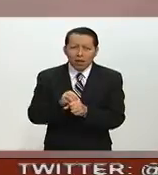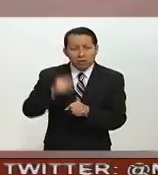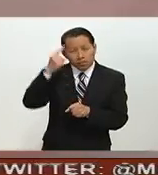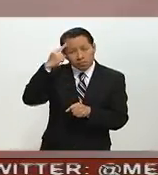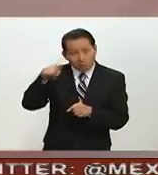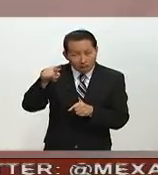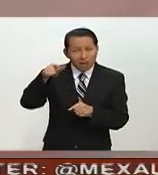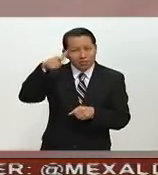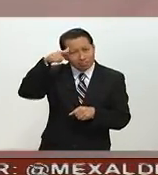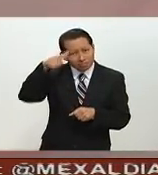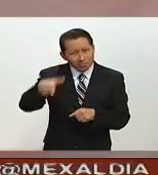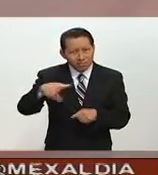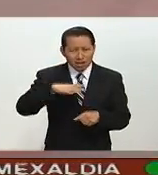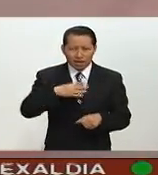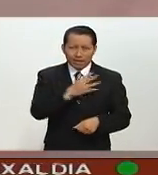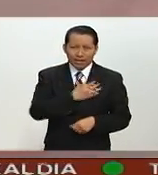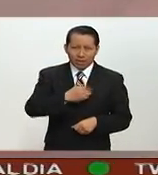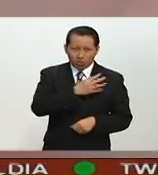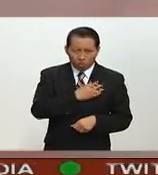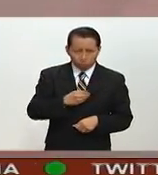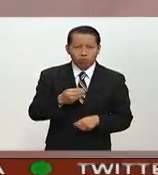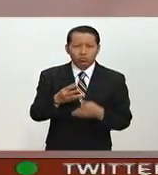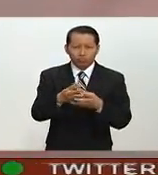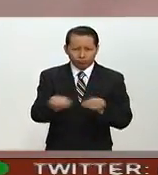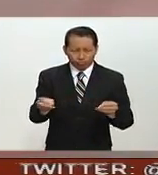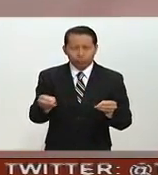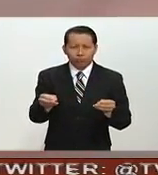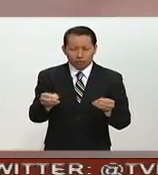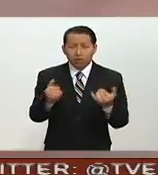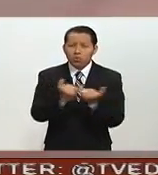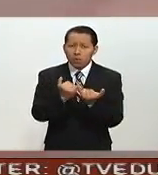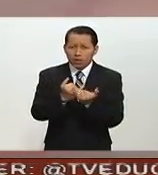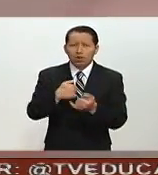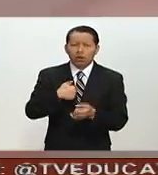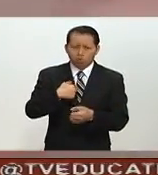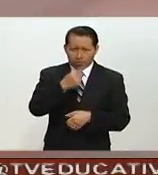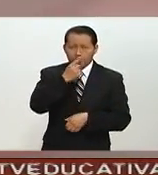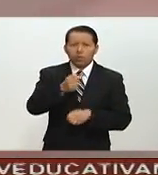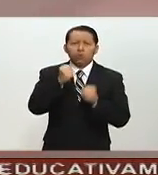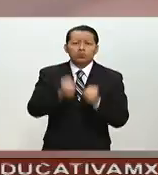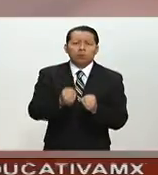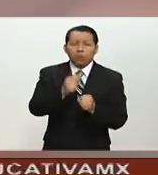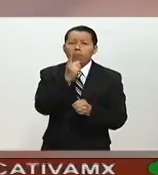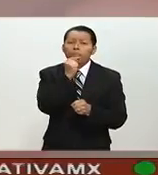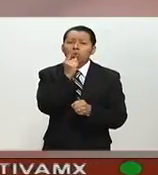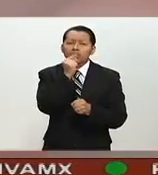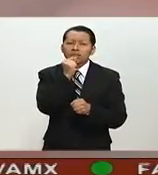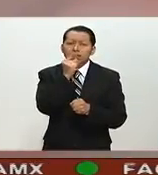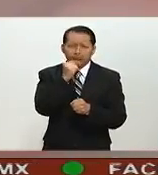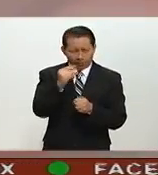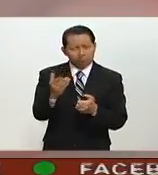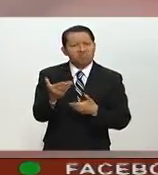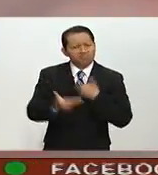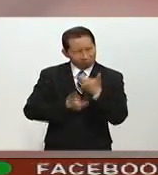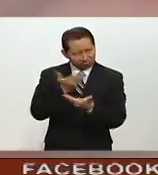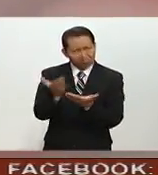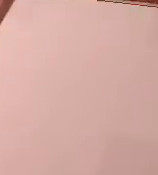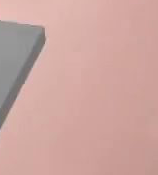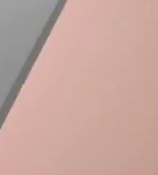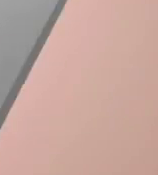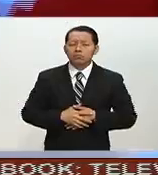paradero de sus hijos, se atendieron, y yo lo reiteré el día de hoy, la policía está plenamente a disposición de los